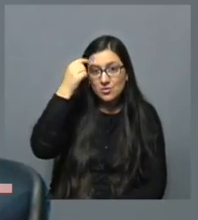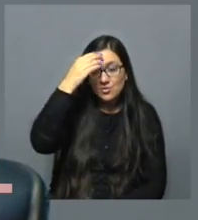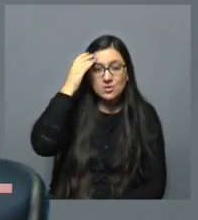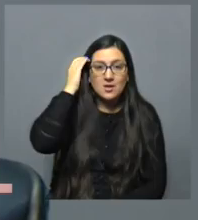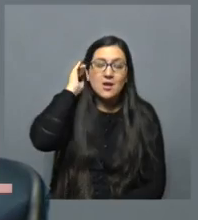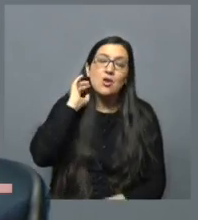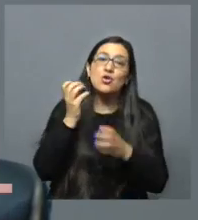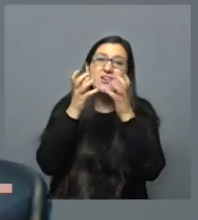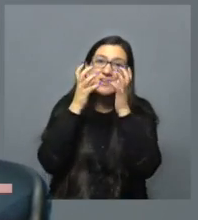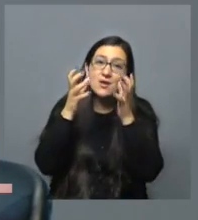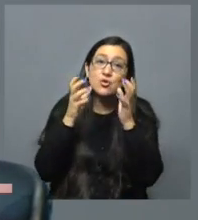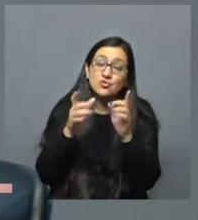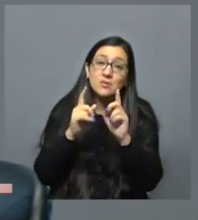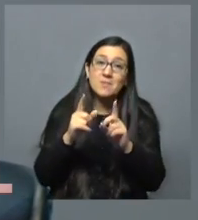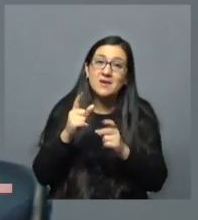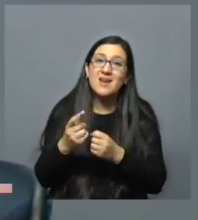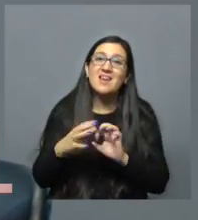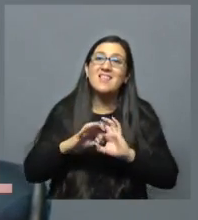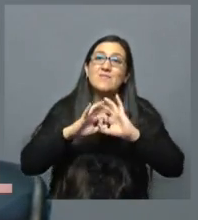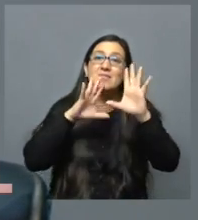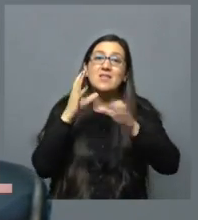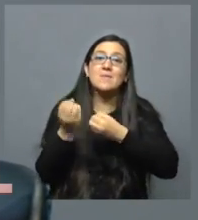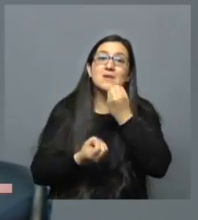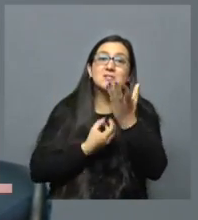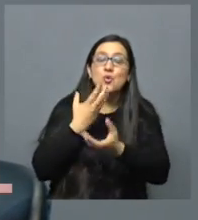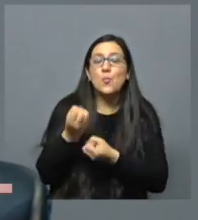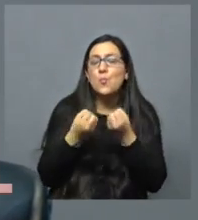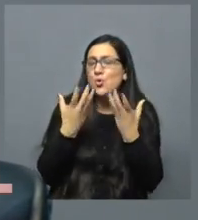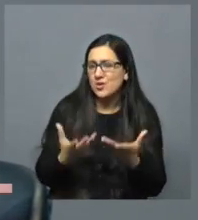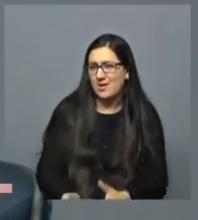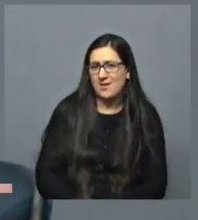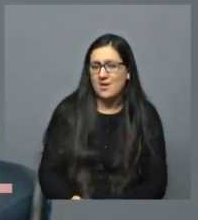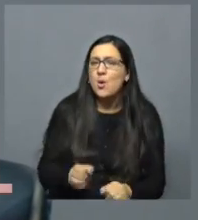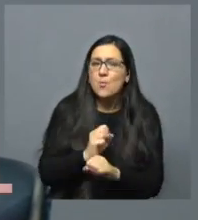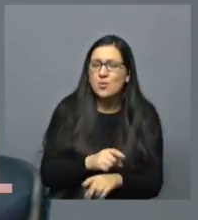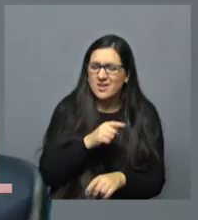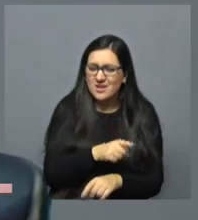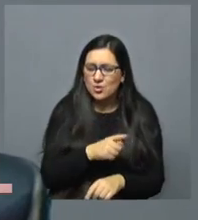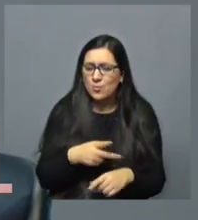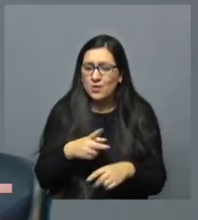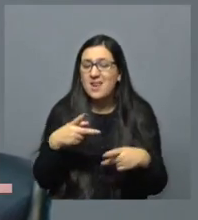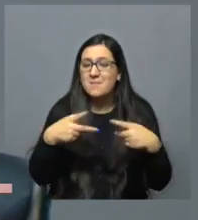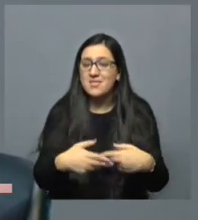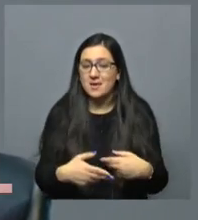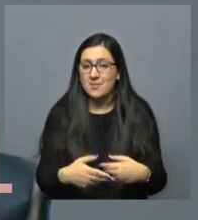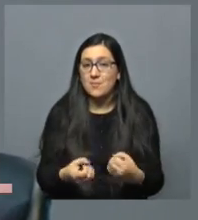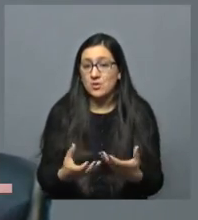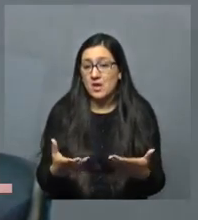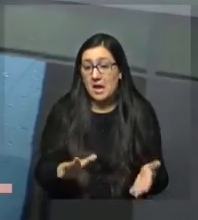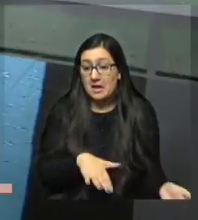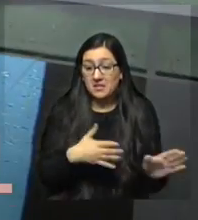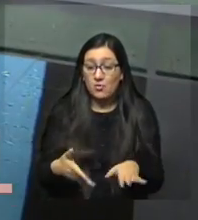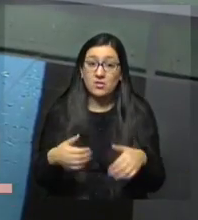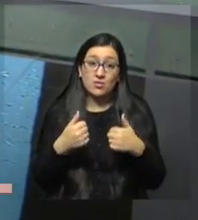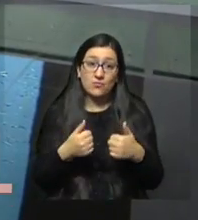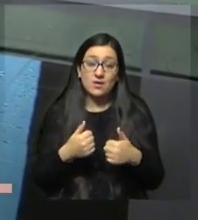riesgoso que puede llegar a ser hasta para la libertad de expresión. ¿Por qué? ¿De qué manera esto me puede condicionar? Porque por ahora para la gente lo usa y está todo bien. Sí,